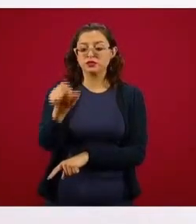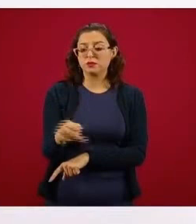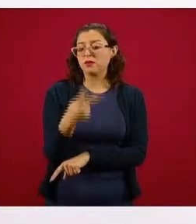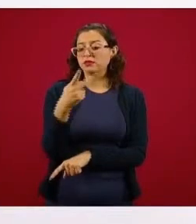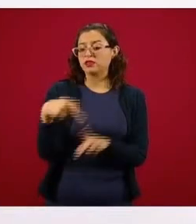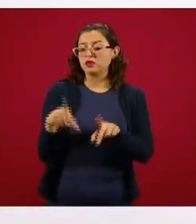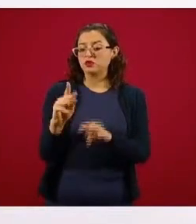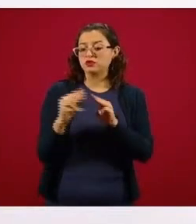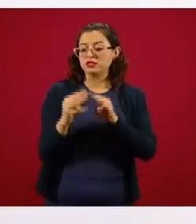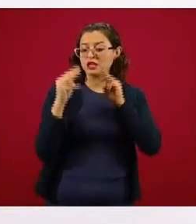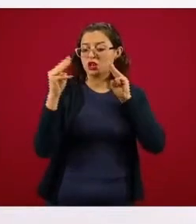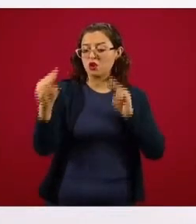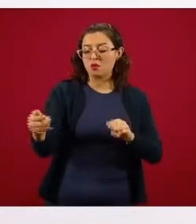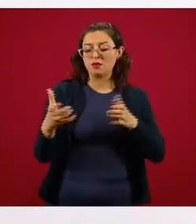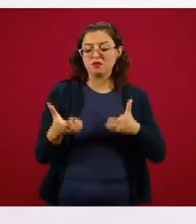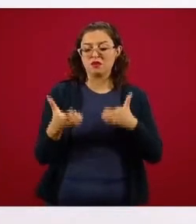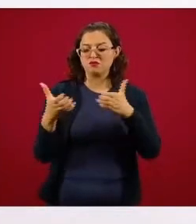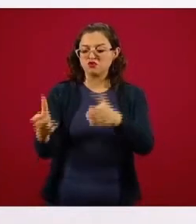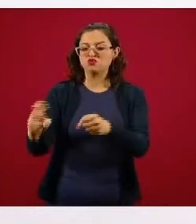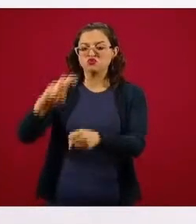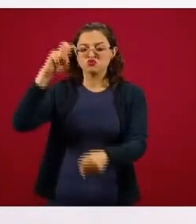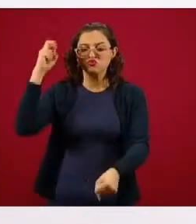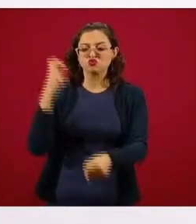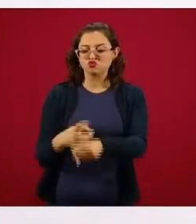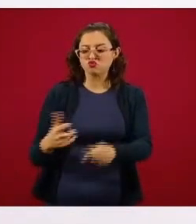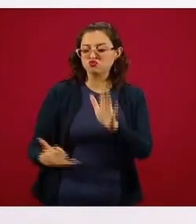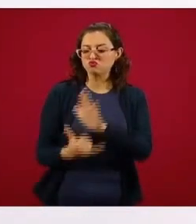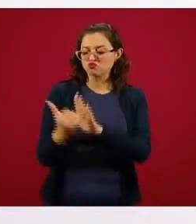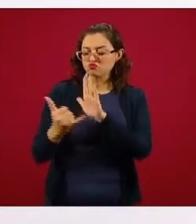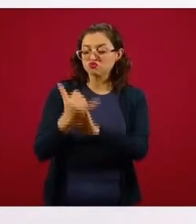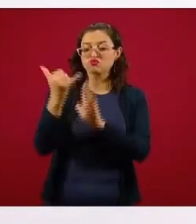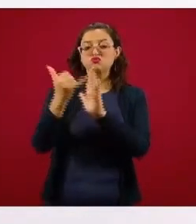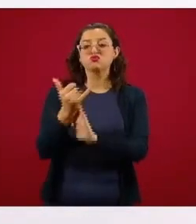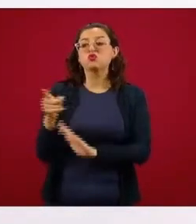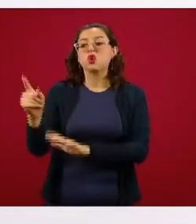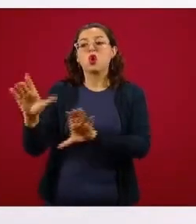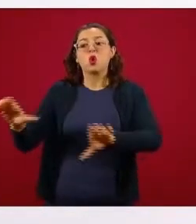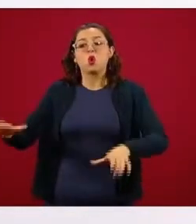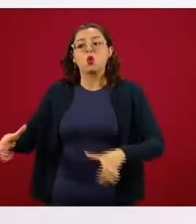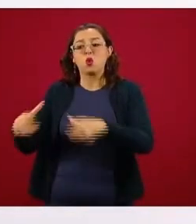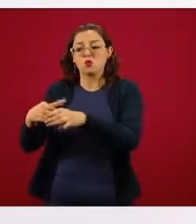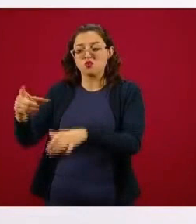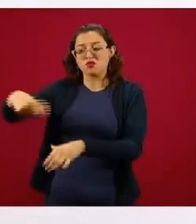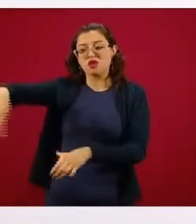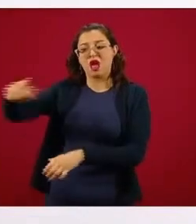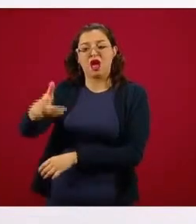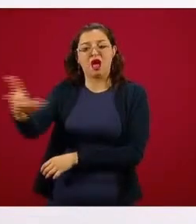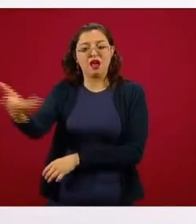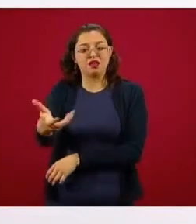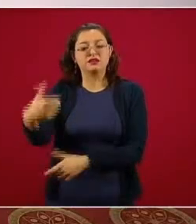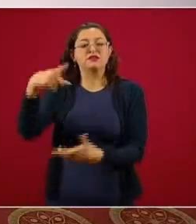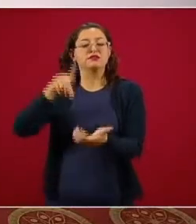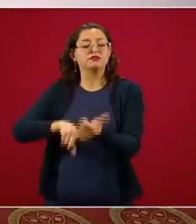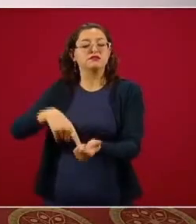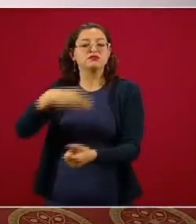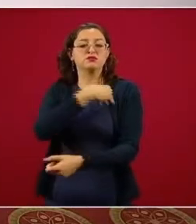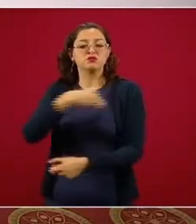422 kilómetros de caminos de concreto con mano de obra comunitaria en municipios de Oaxaca.